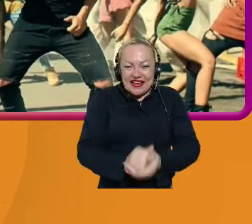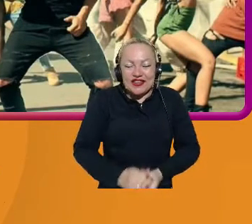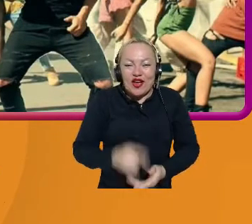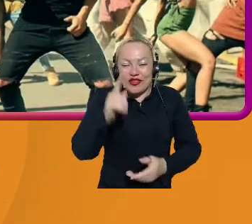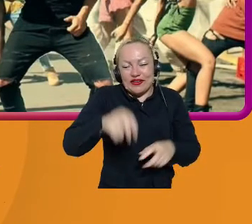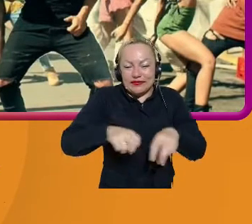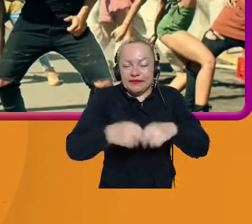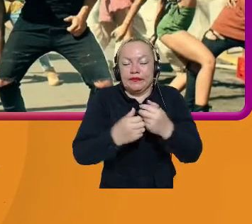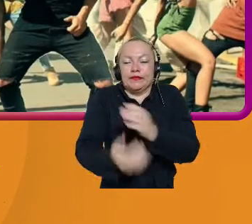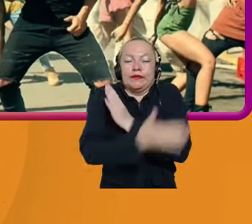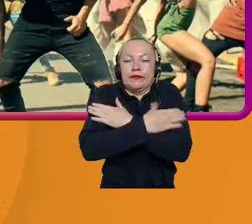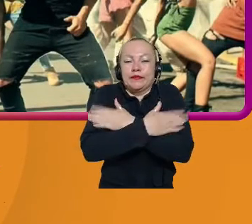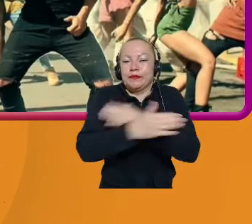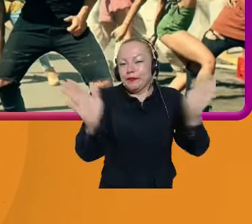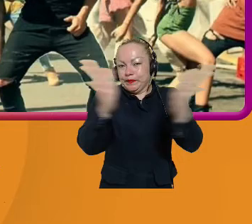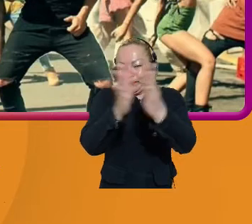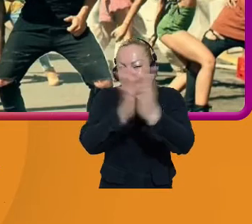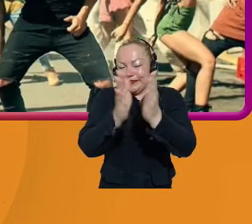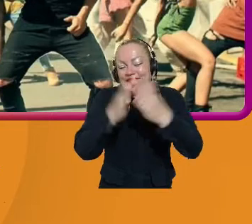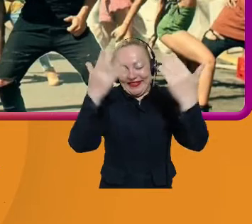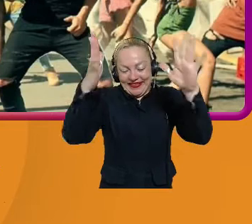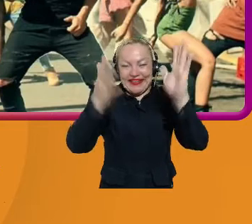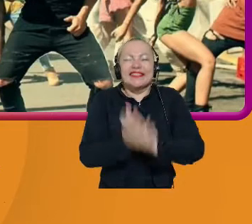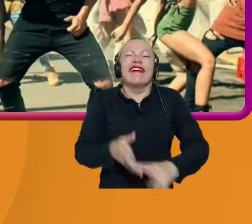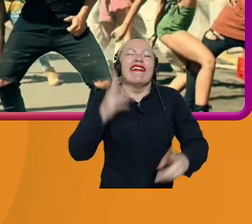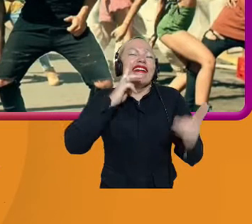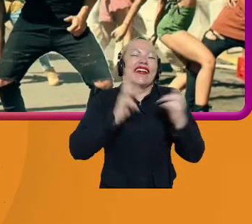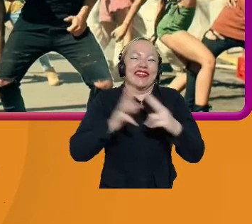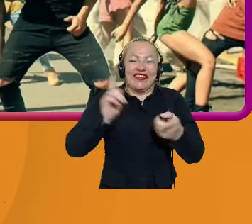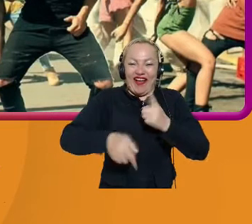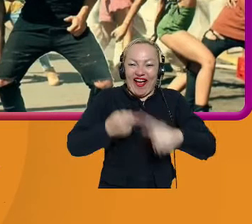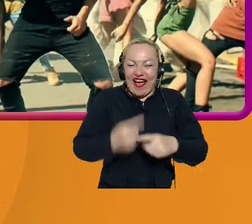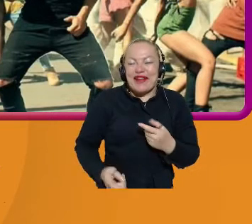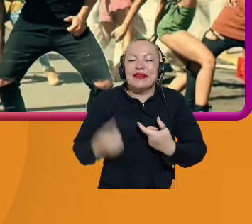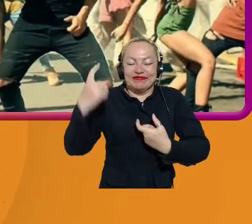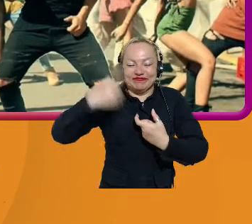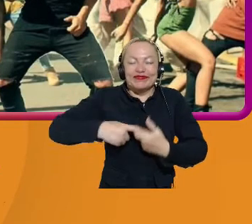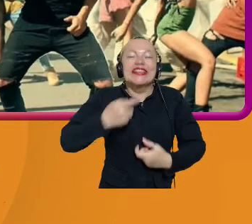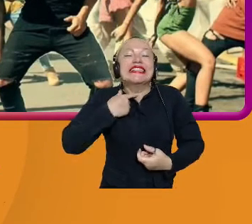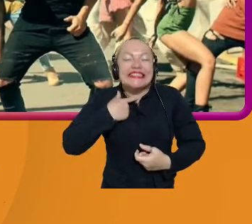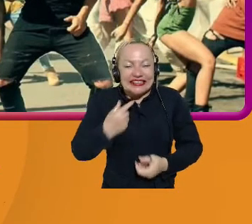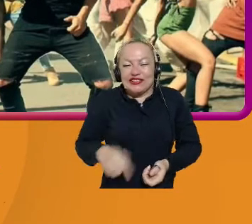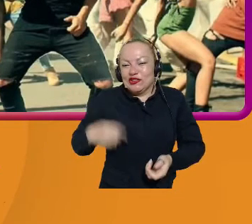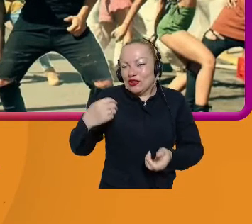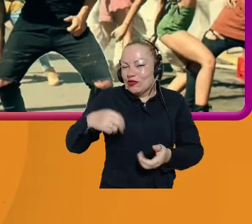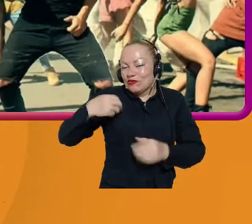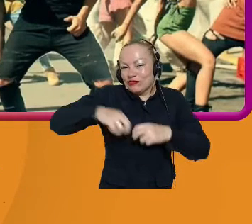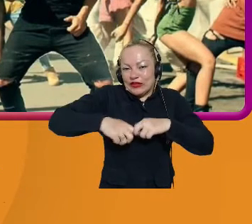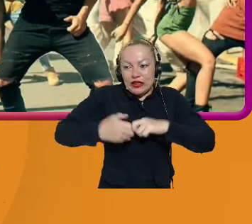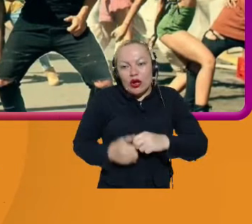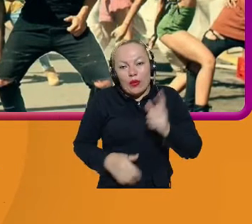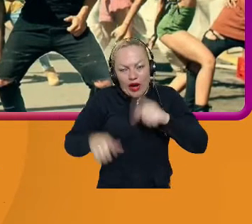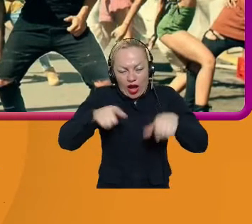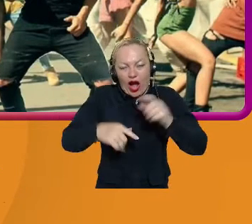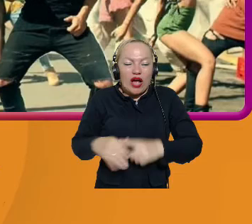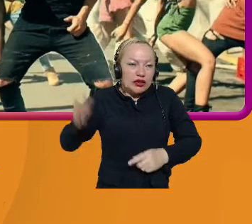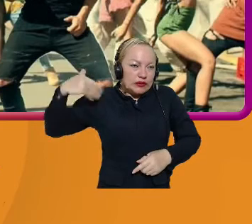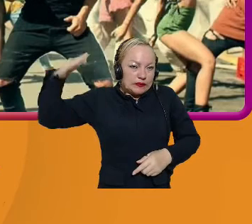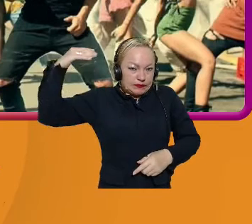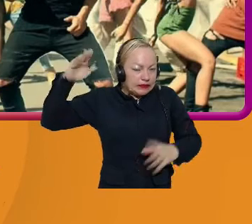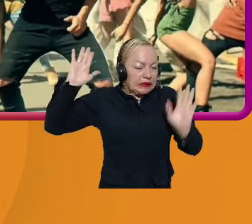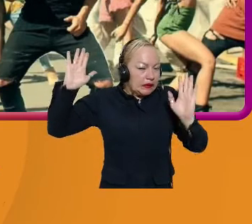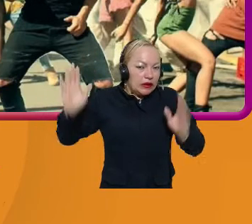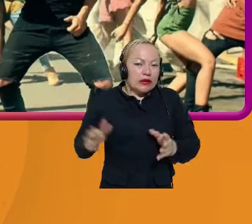Reggaetón. Felicitaciones a muchos, tengo muchos amigos conocidos que hacen parte del reggaetón. Algunos que ya de pronto no están muy vigentes, como por ejemplo el